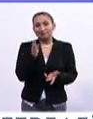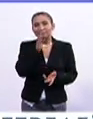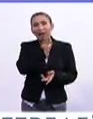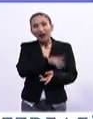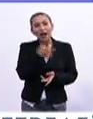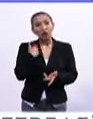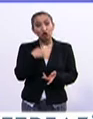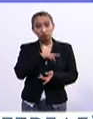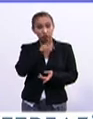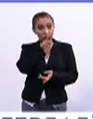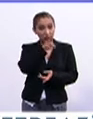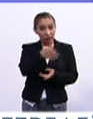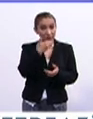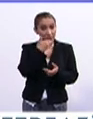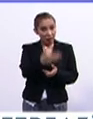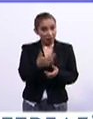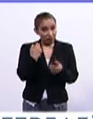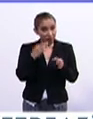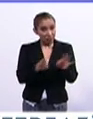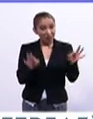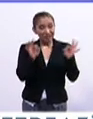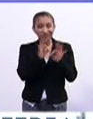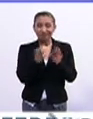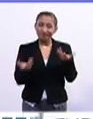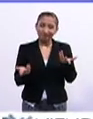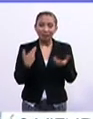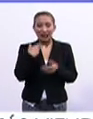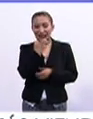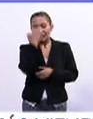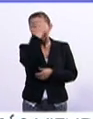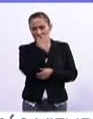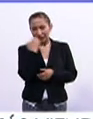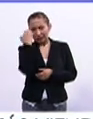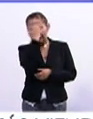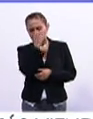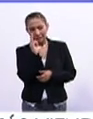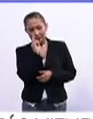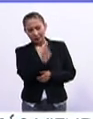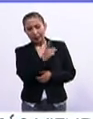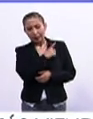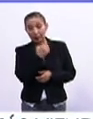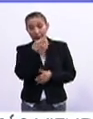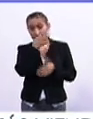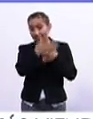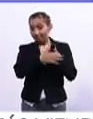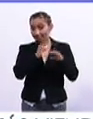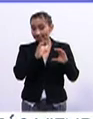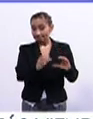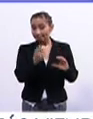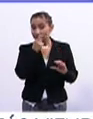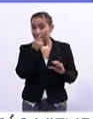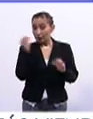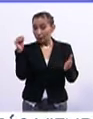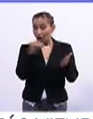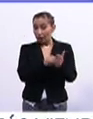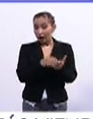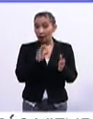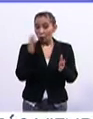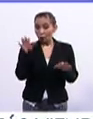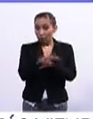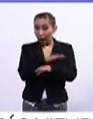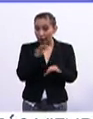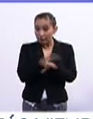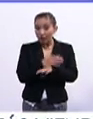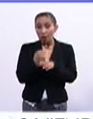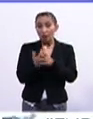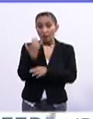hemos arrojado resultados importantes. Estas mediciones por supuesto nos deben de alertar para poder establecer estos mecanismos